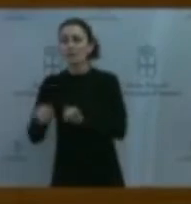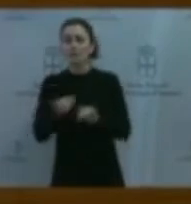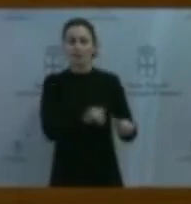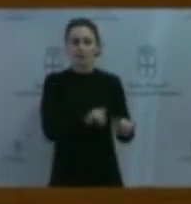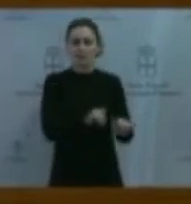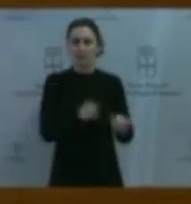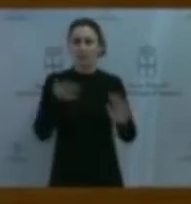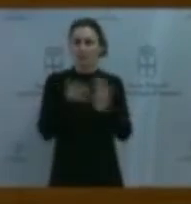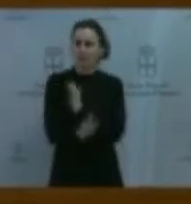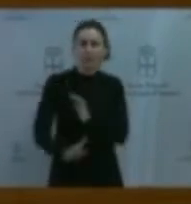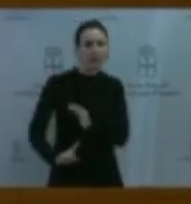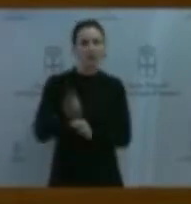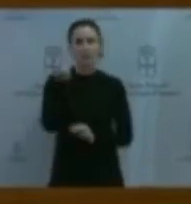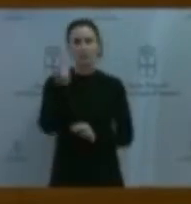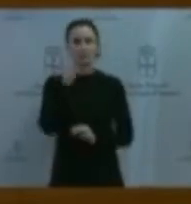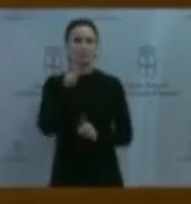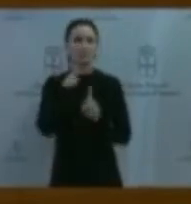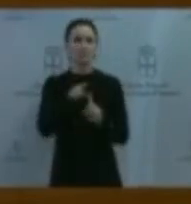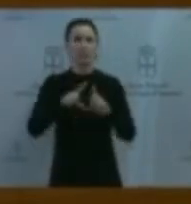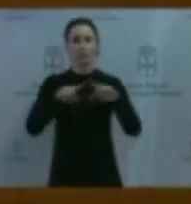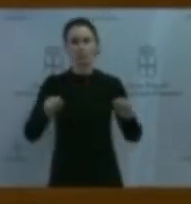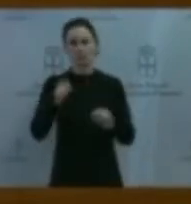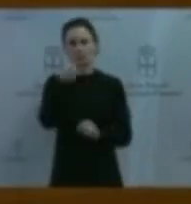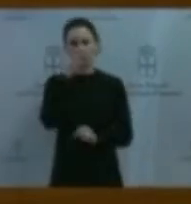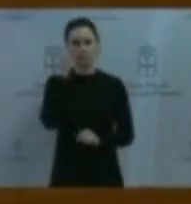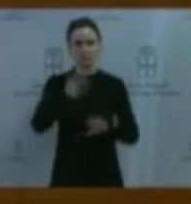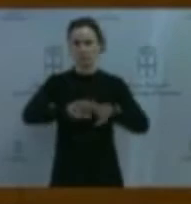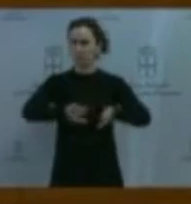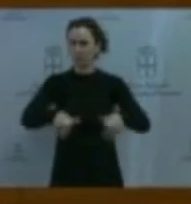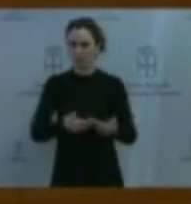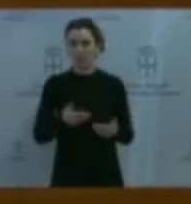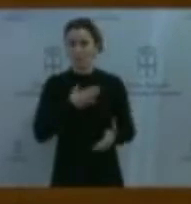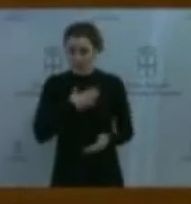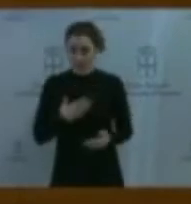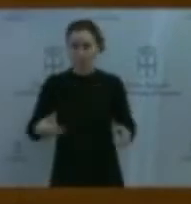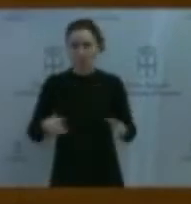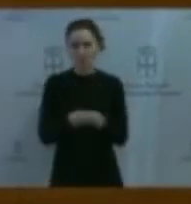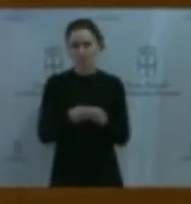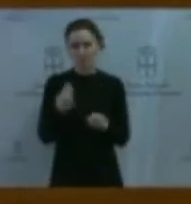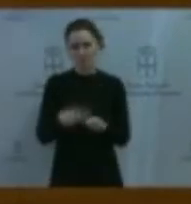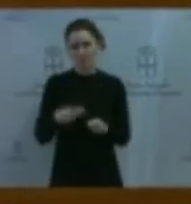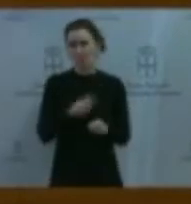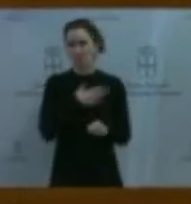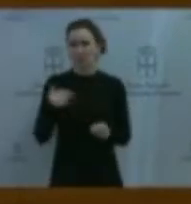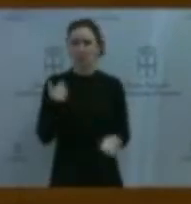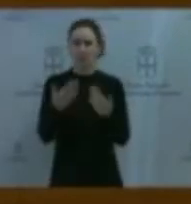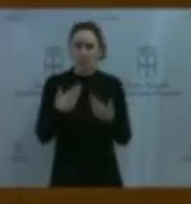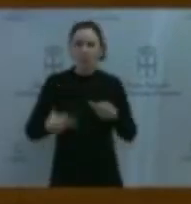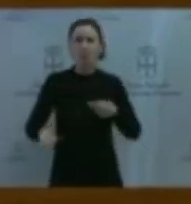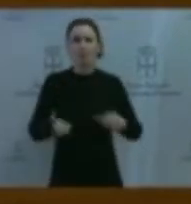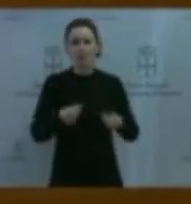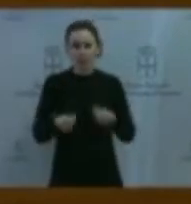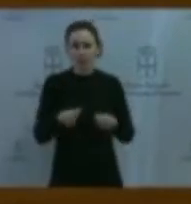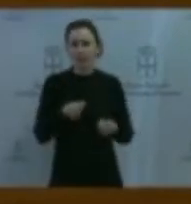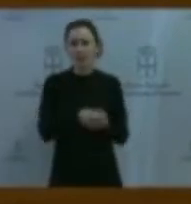para todos y todes. La nuestra fuerza política está dispuesta a dialogar, a negociar, a falar lo que faiga falta para